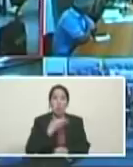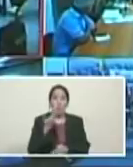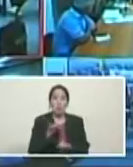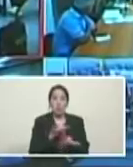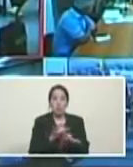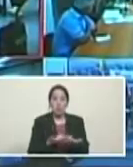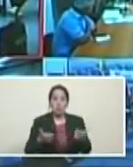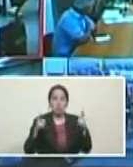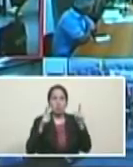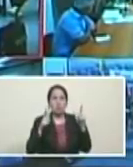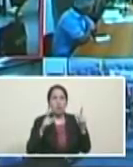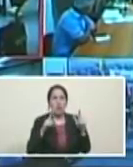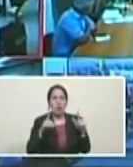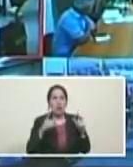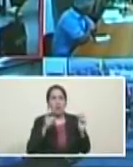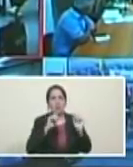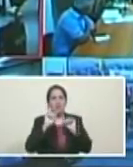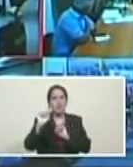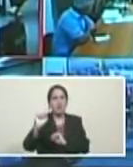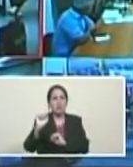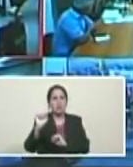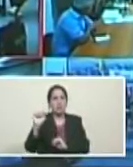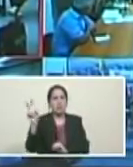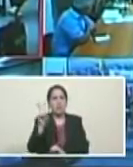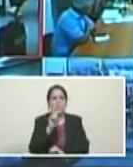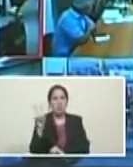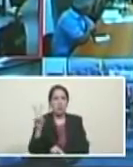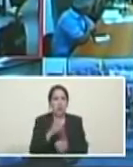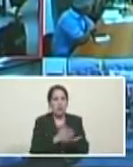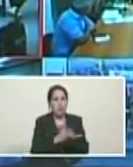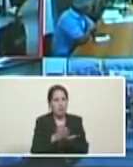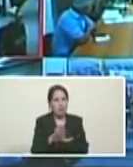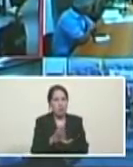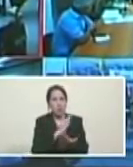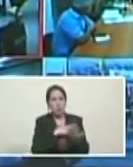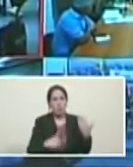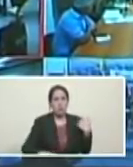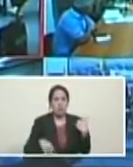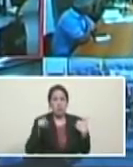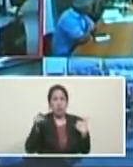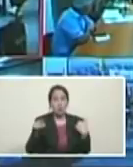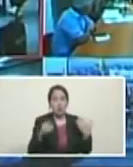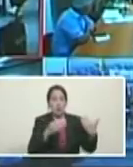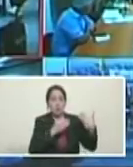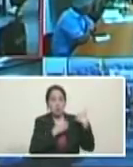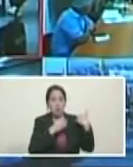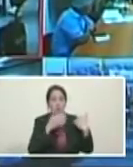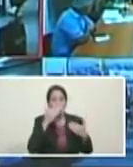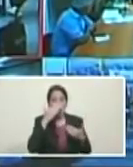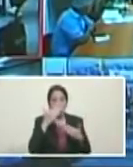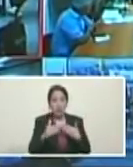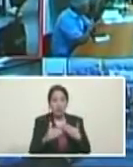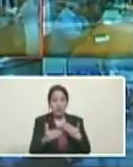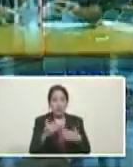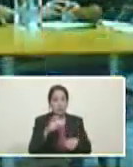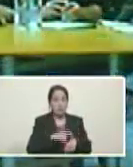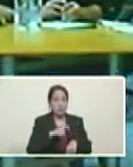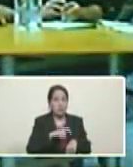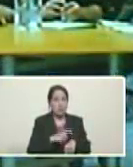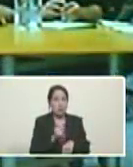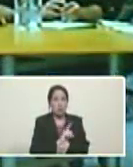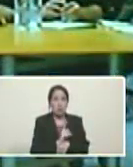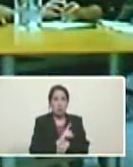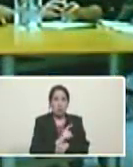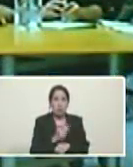batalla en la defensa de venezuela así que ese es el camino presidente usted ha estado al frente minuto minuto de esta